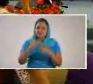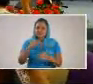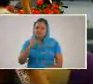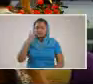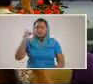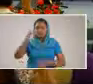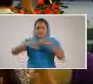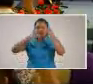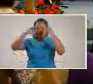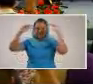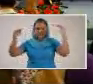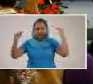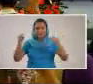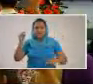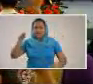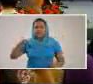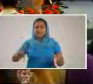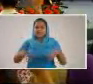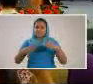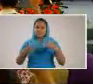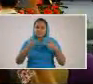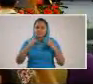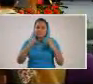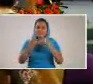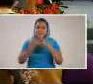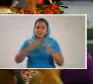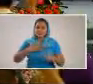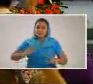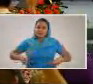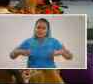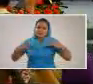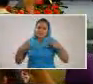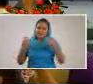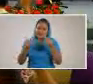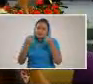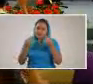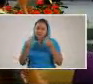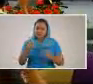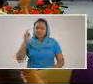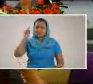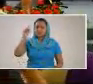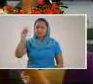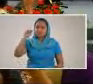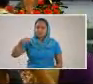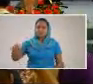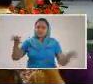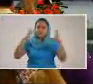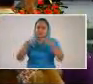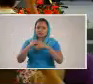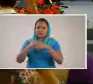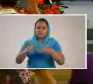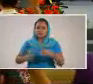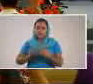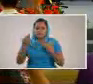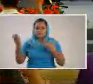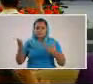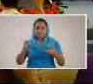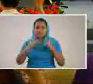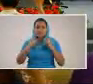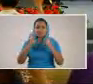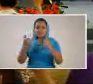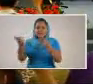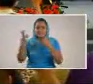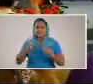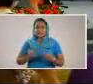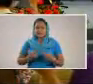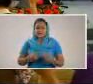cielos, así como has respondido a mi vida y a muchos. Tú en esta noche vas a recibir también la respuesta